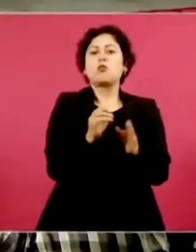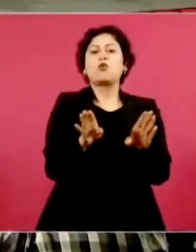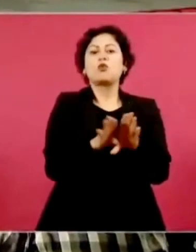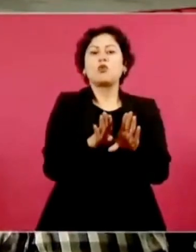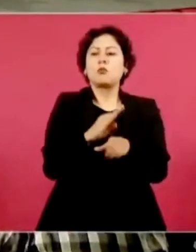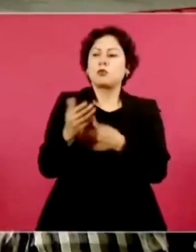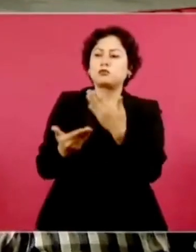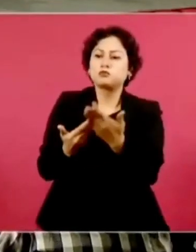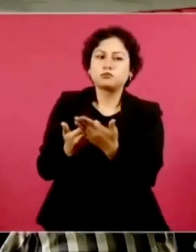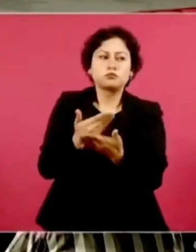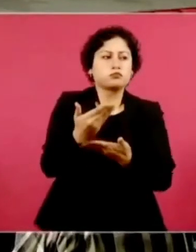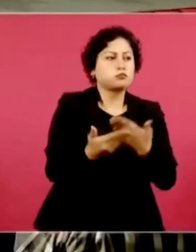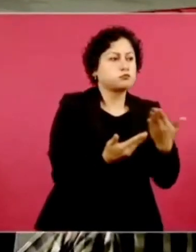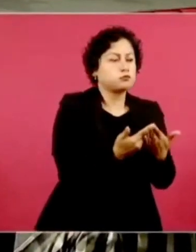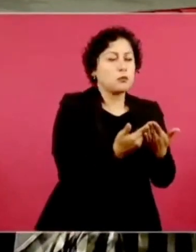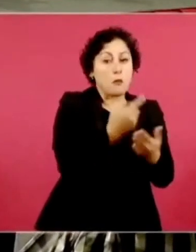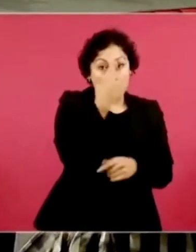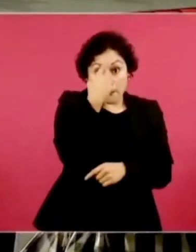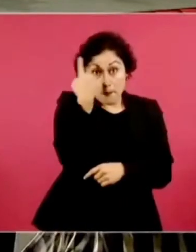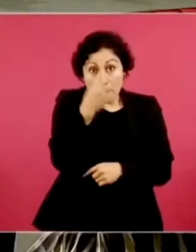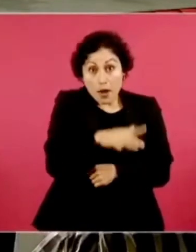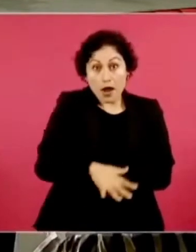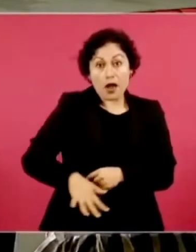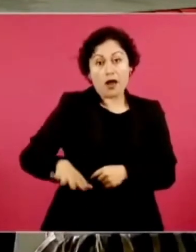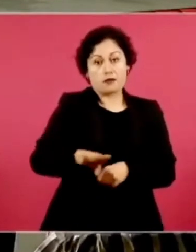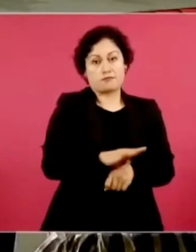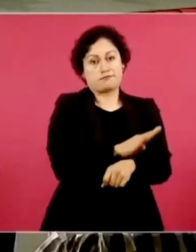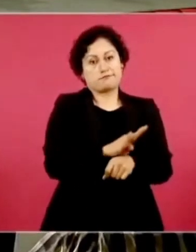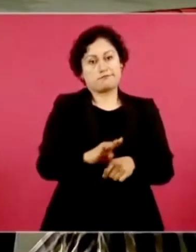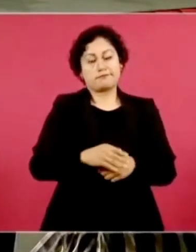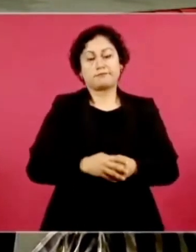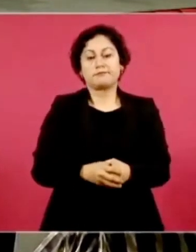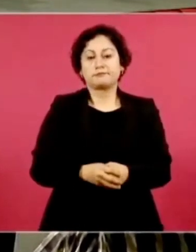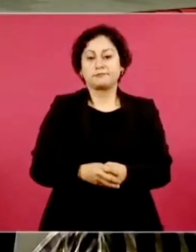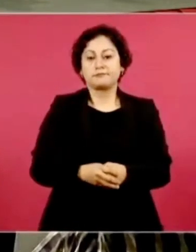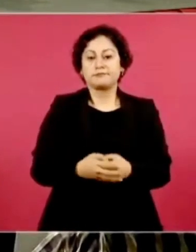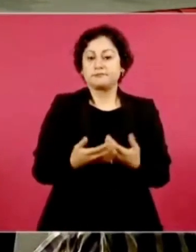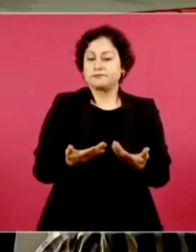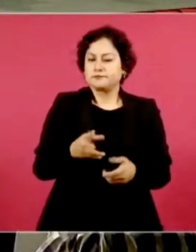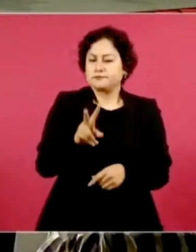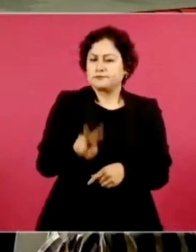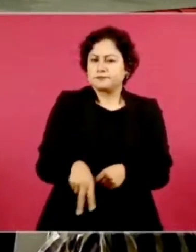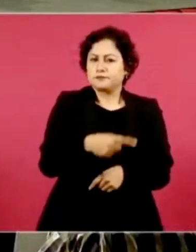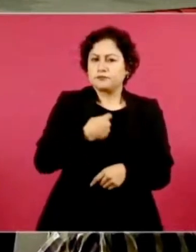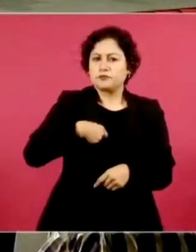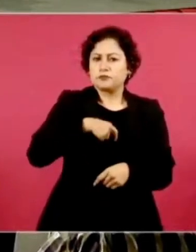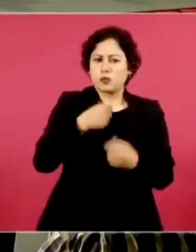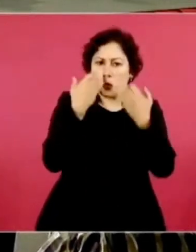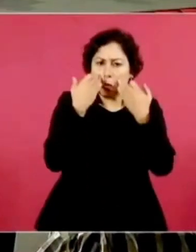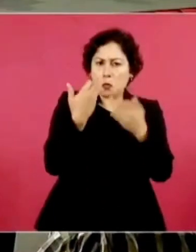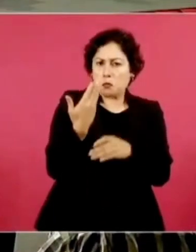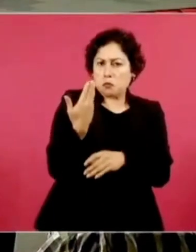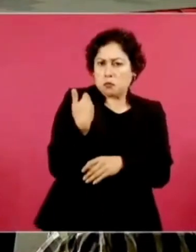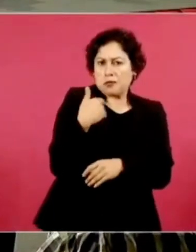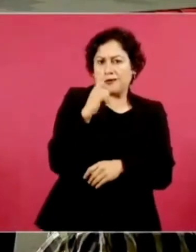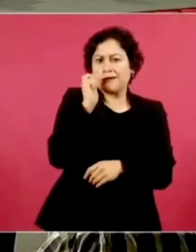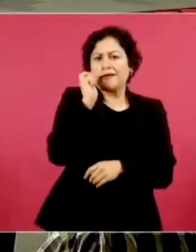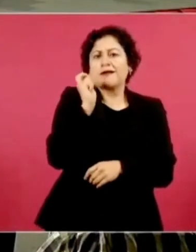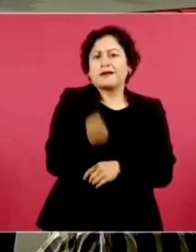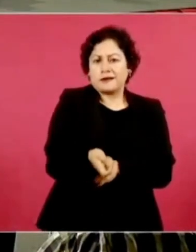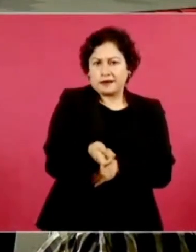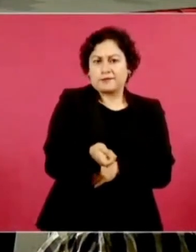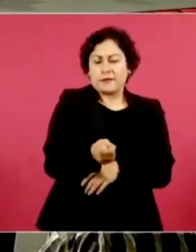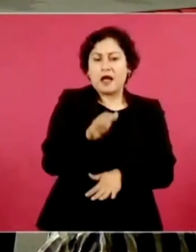en beneficio de la población. La experiencia reciente demuestra que la dependencia en exceso de